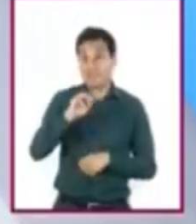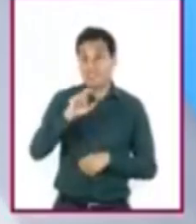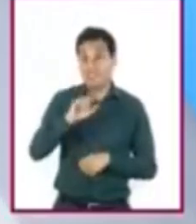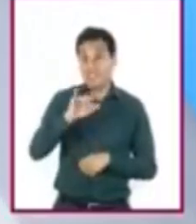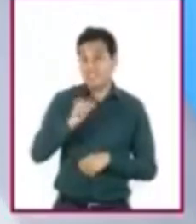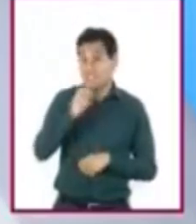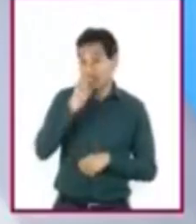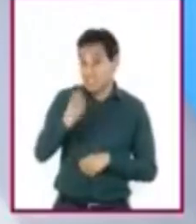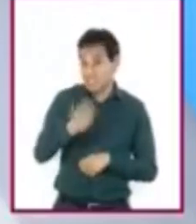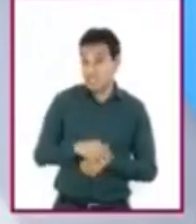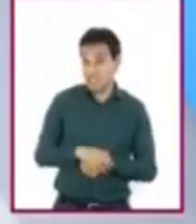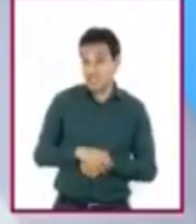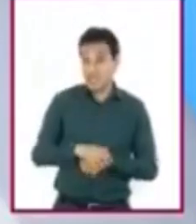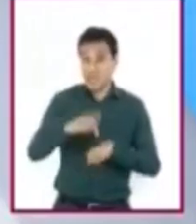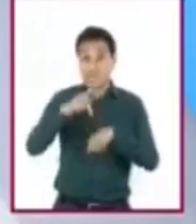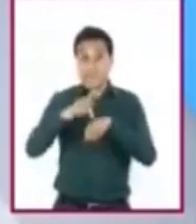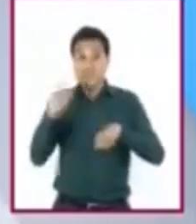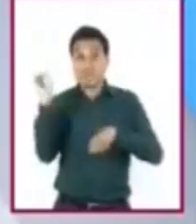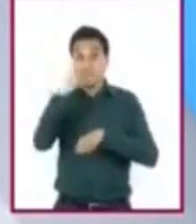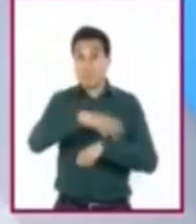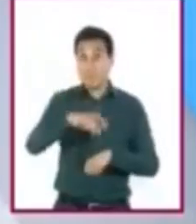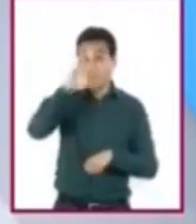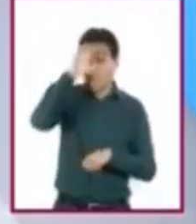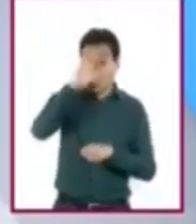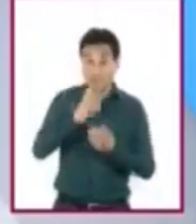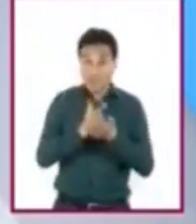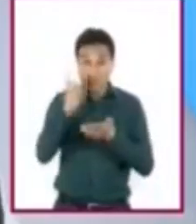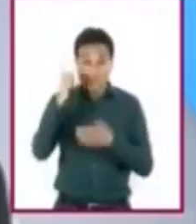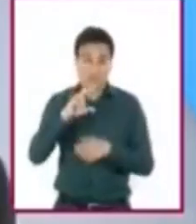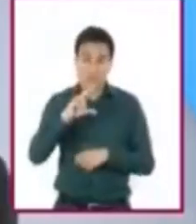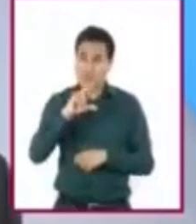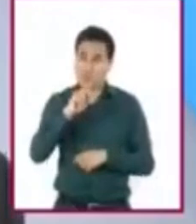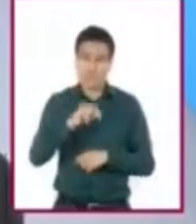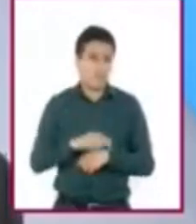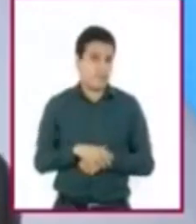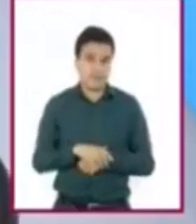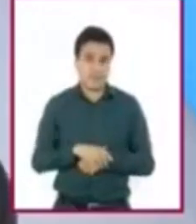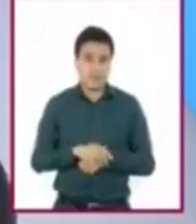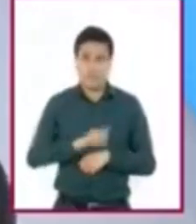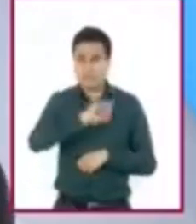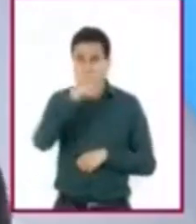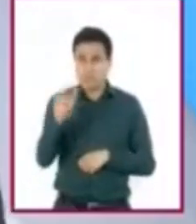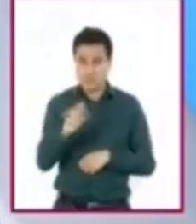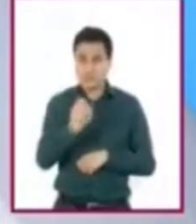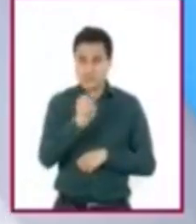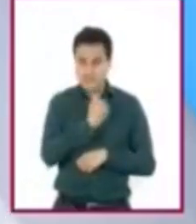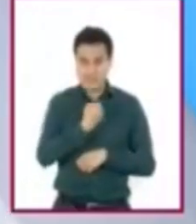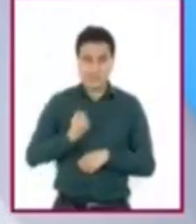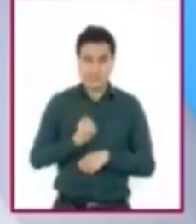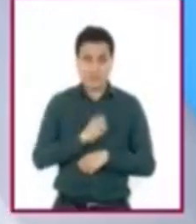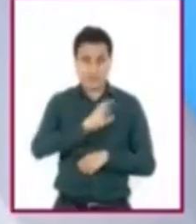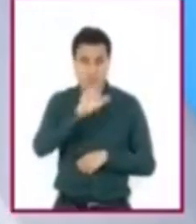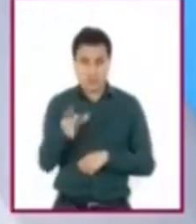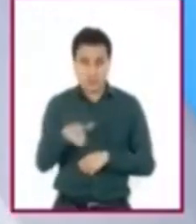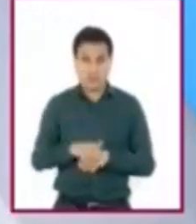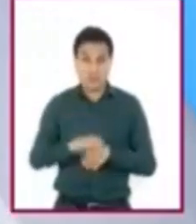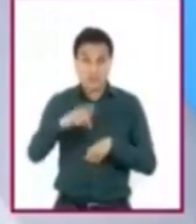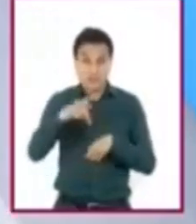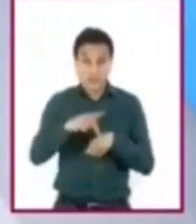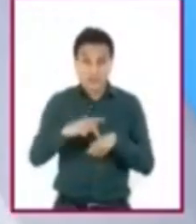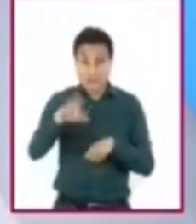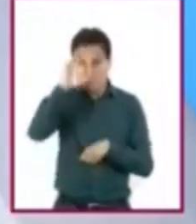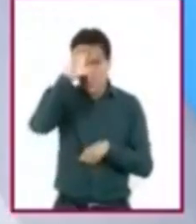fue nada, ni le hizo mucho daño, y que en realidad, de verdad, lo hallaron muerto a puñaladas, y la pedrada ya casi